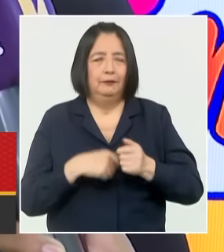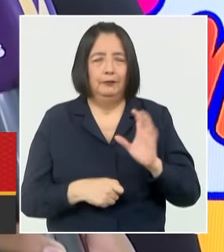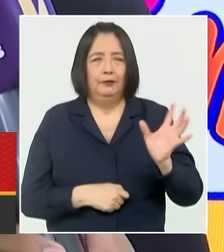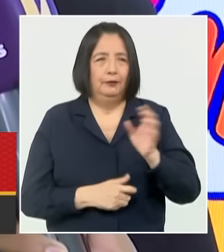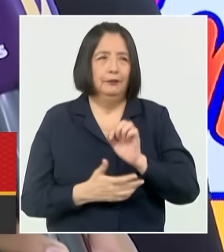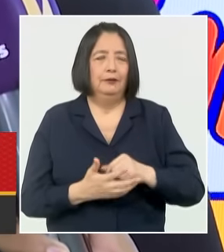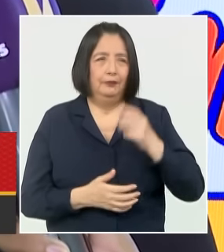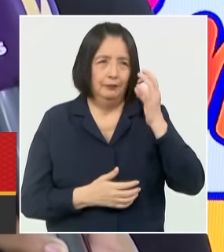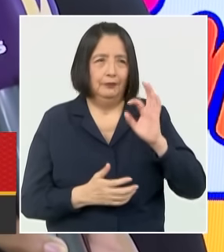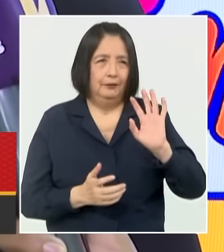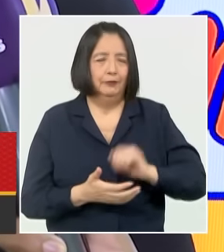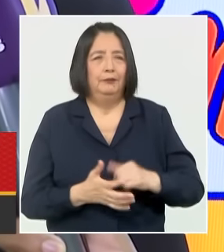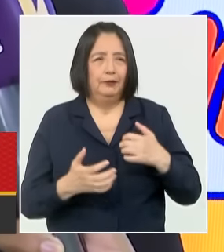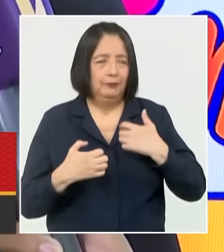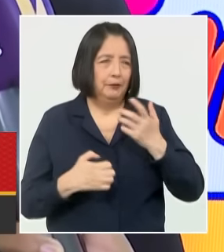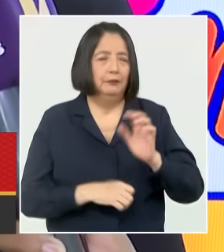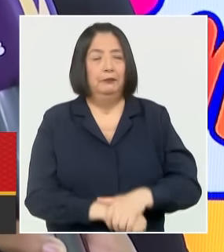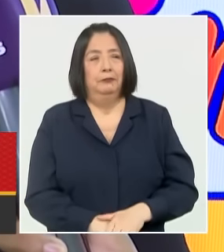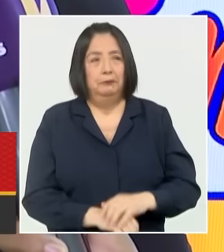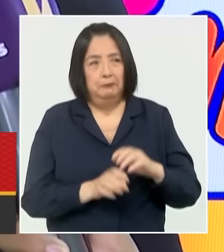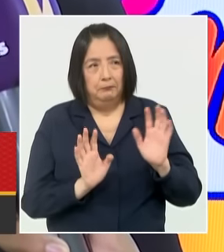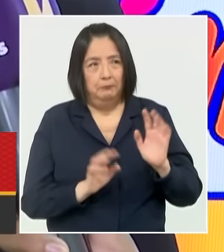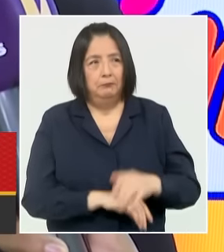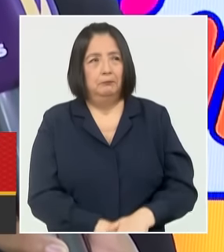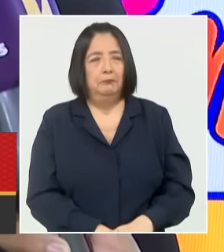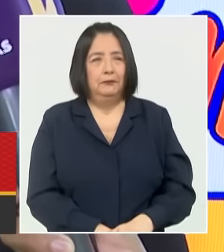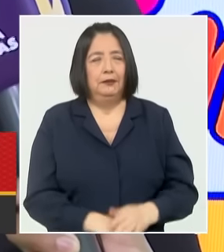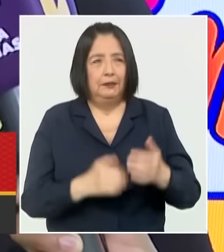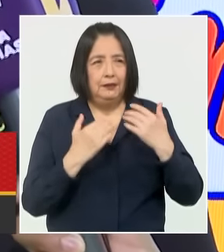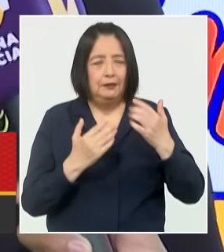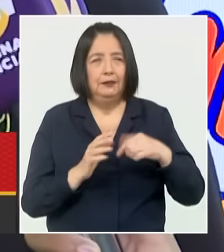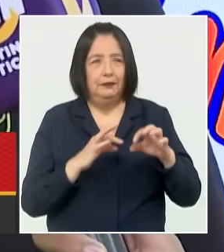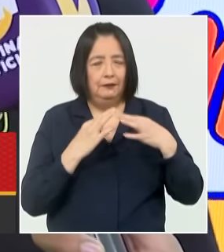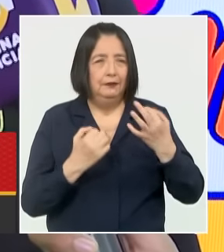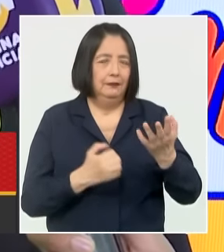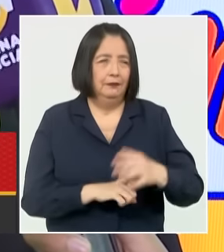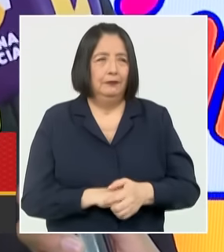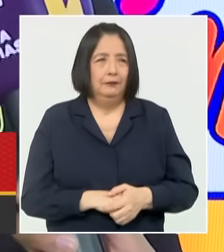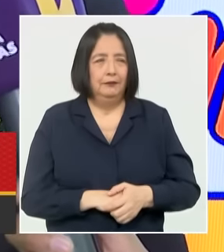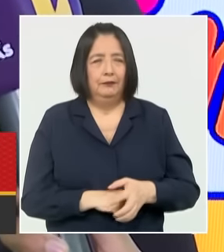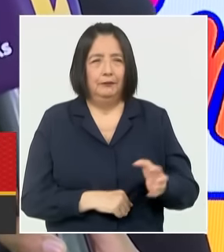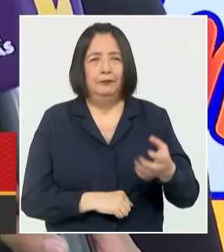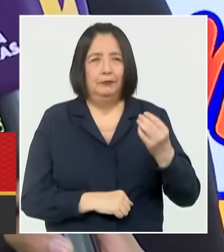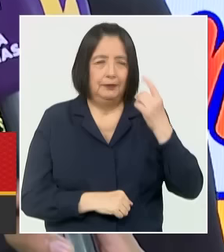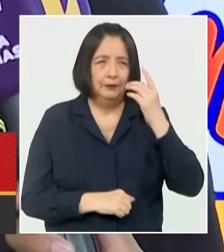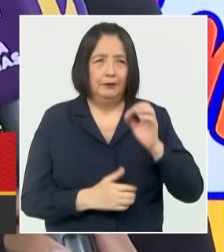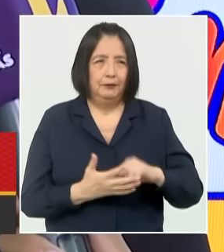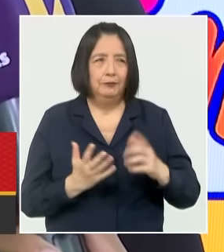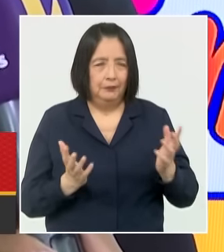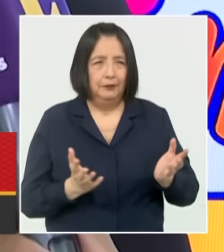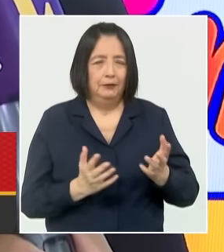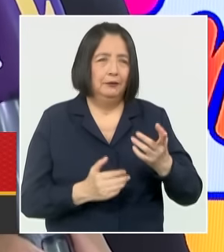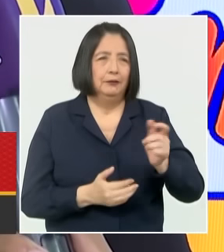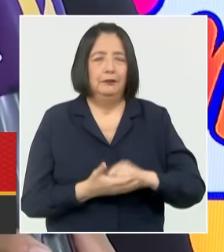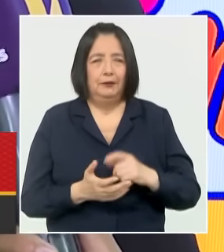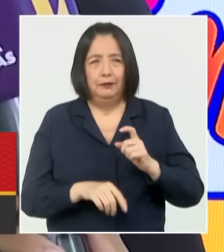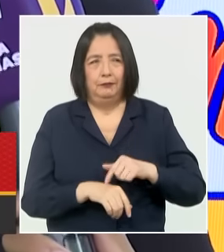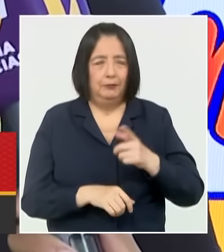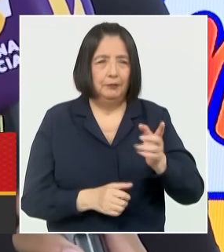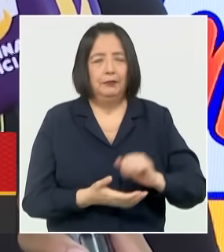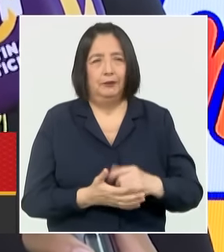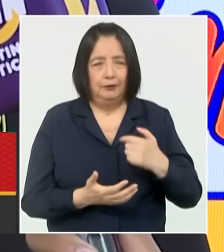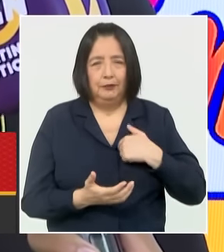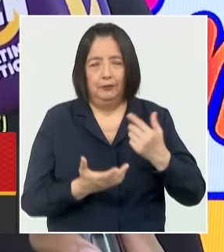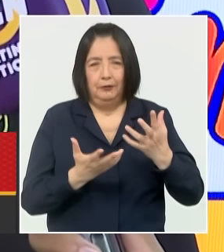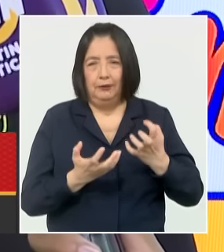creo que es lo que termina haciéndolo muy emotivo, ¿no? Así que hay que agradecer a la familia, porque literal creo que levantaron mucho el discurso con ese momento, porque era algo